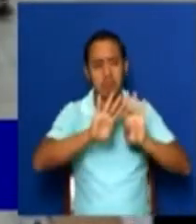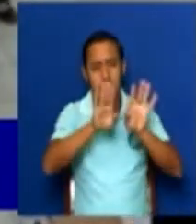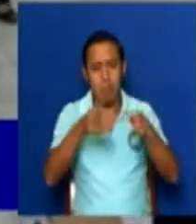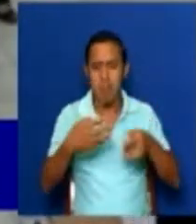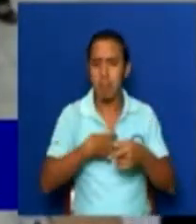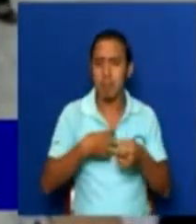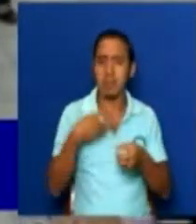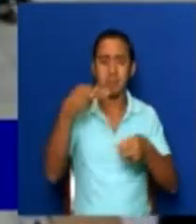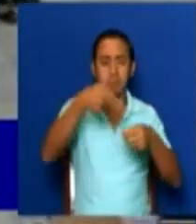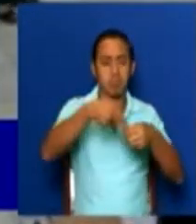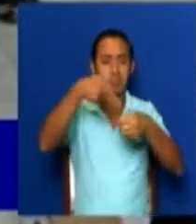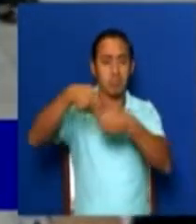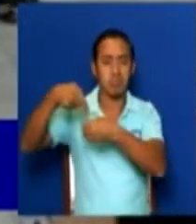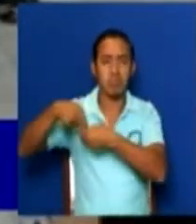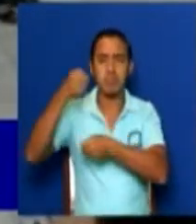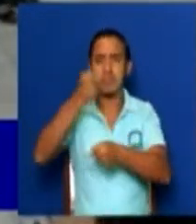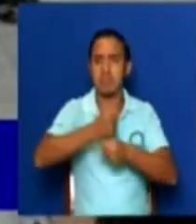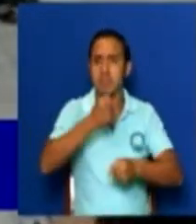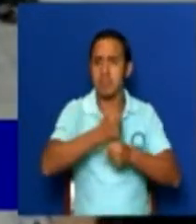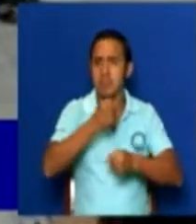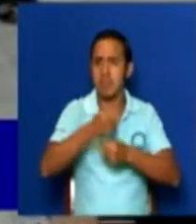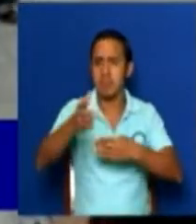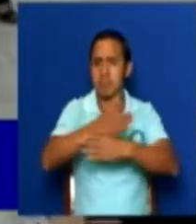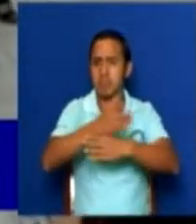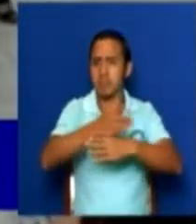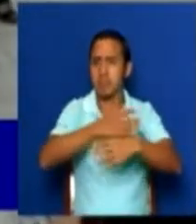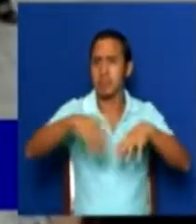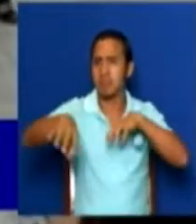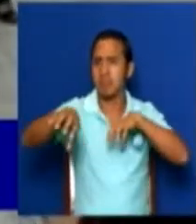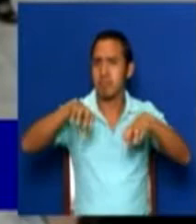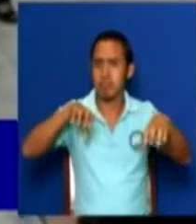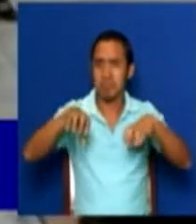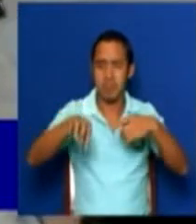empleo en diversas actividades.